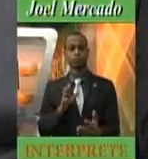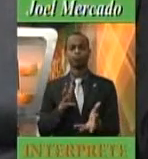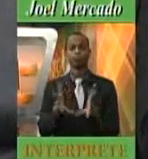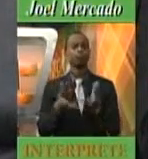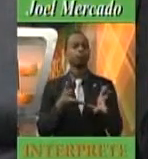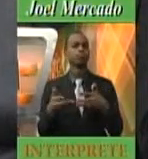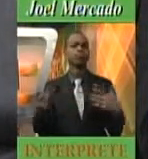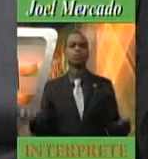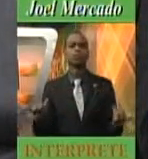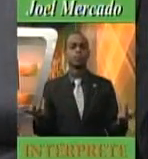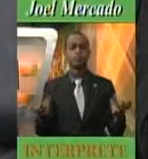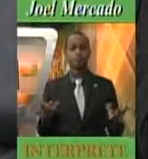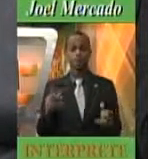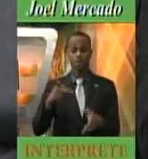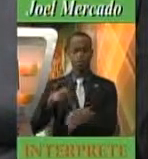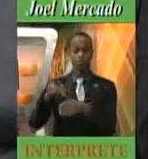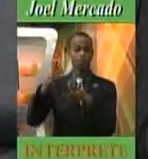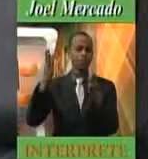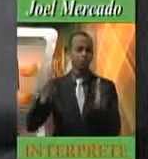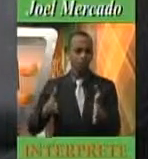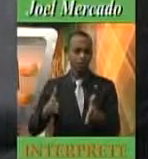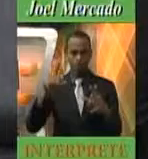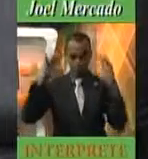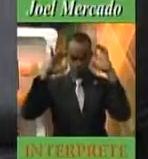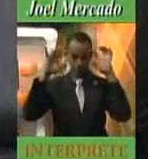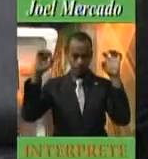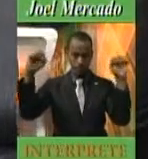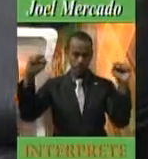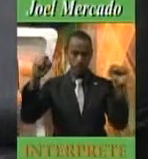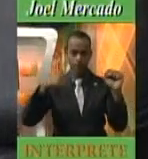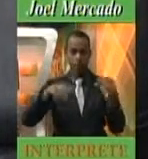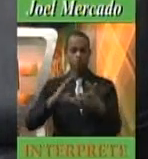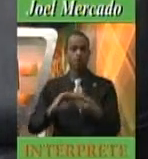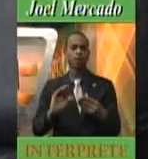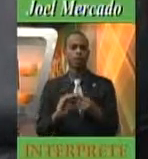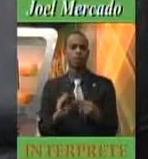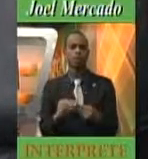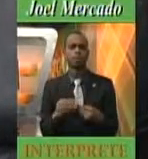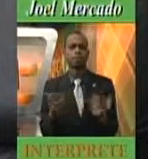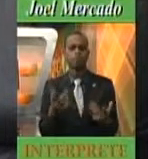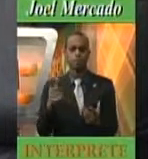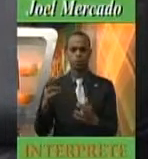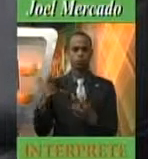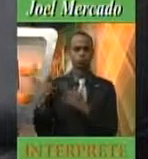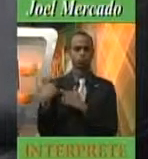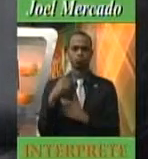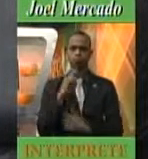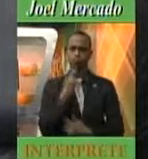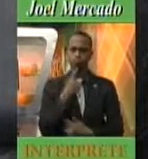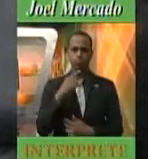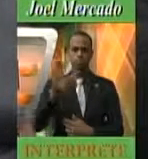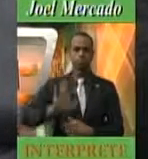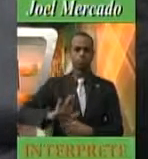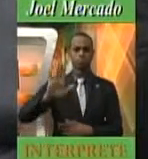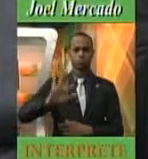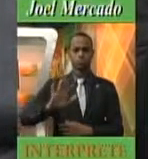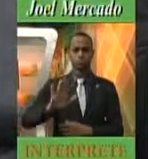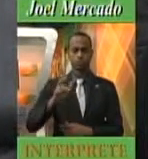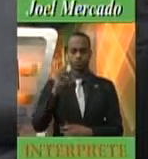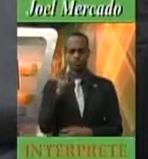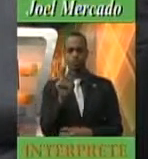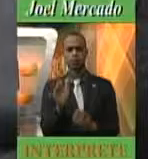con un profesional, con un presidente, ¿no? Estamos hablando su investidura, pero estaba viendo ahí el